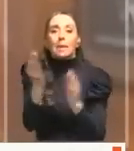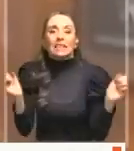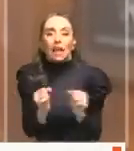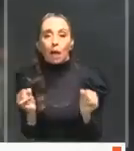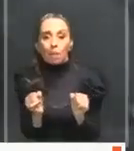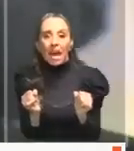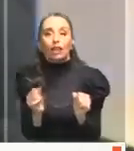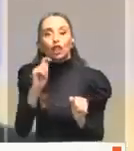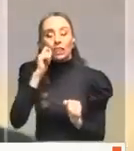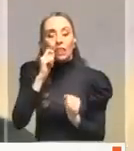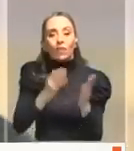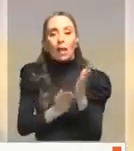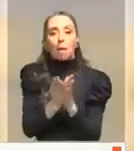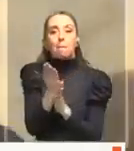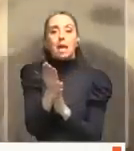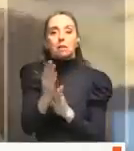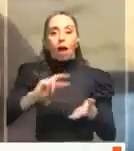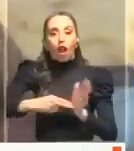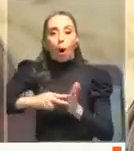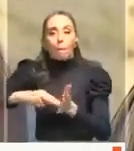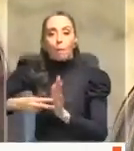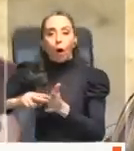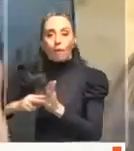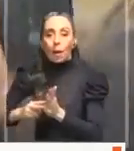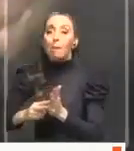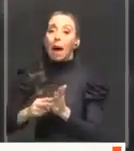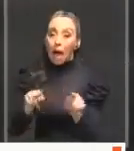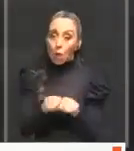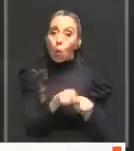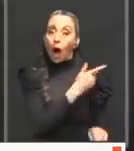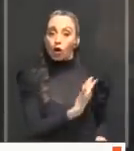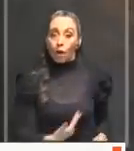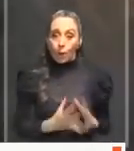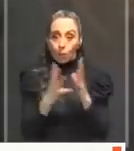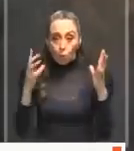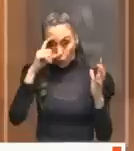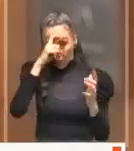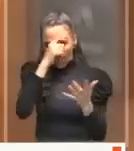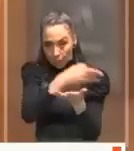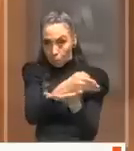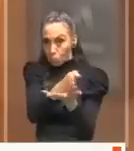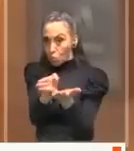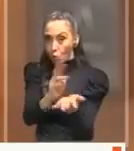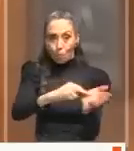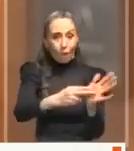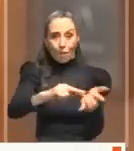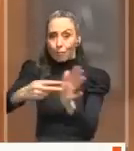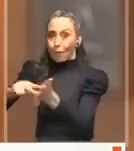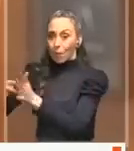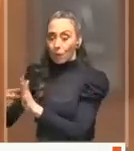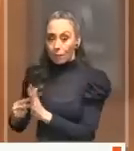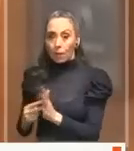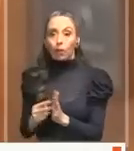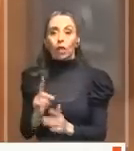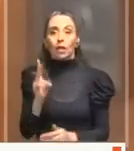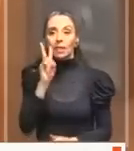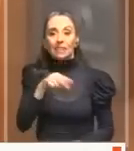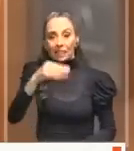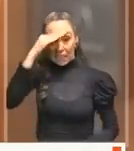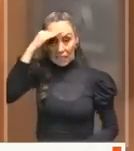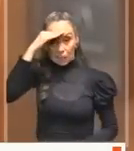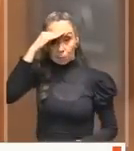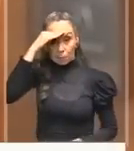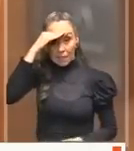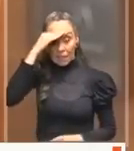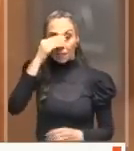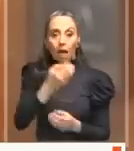los problemas. Eso es muy complicado para un gobierno cuando tiene demasiados frentes abiertos y cuando no se cuenta con la experiencia y con